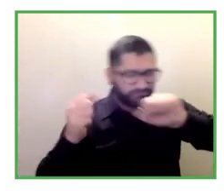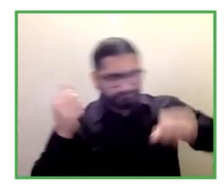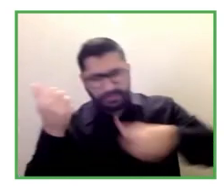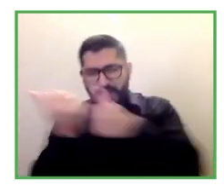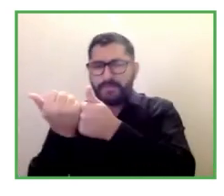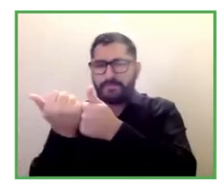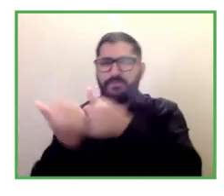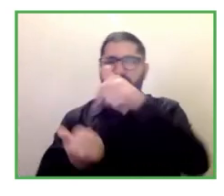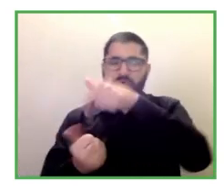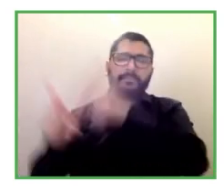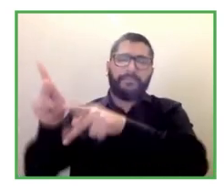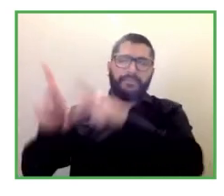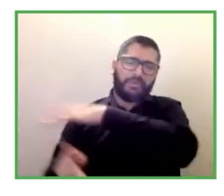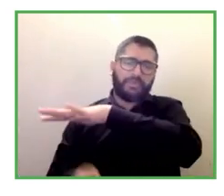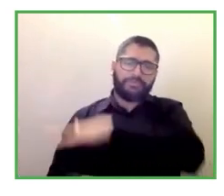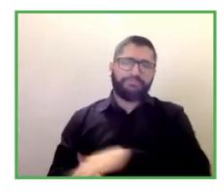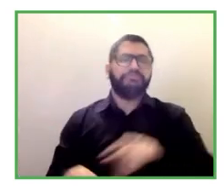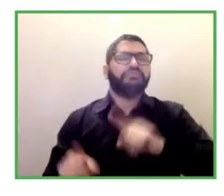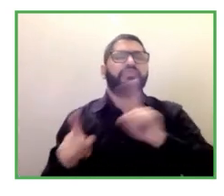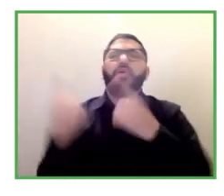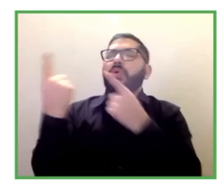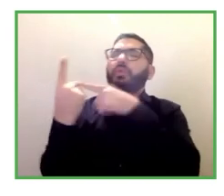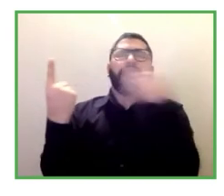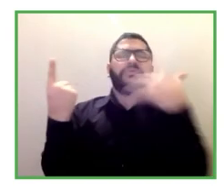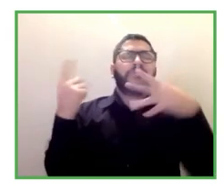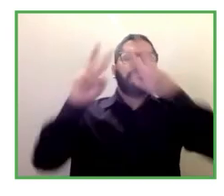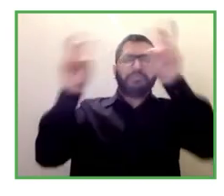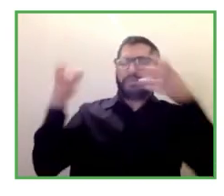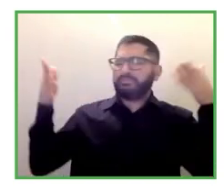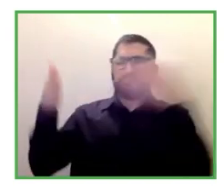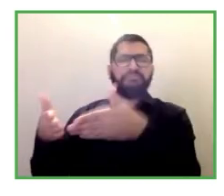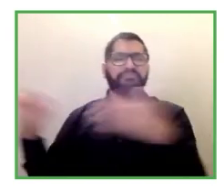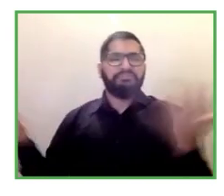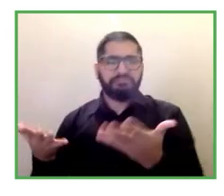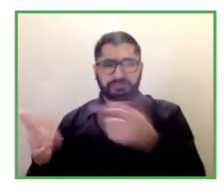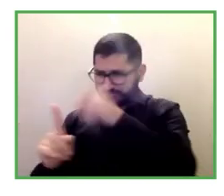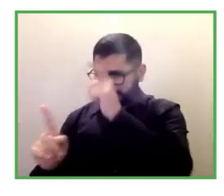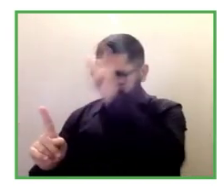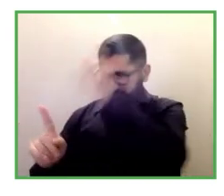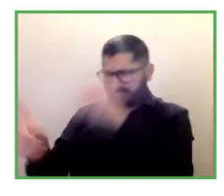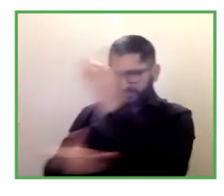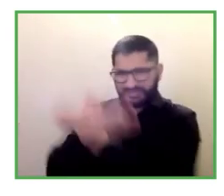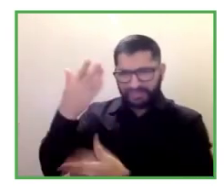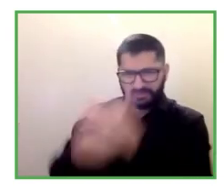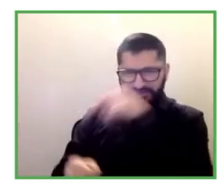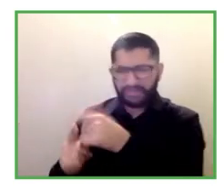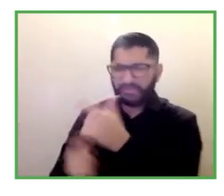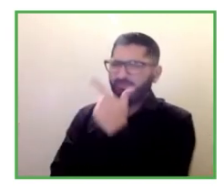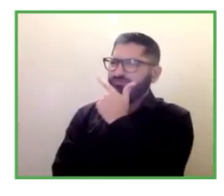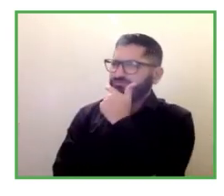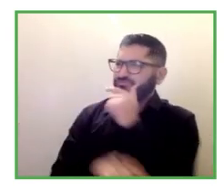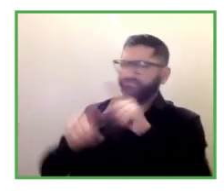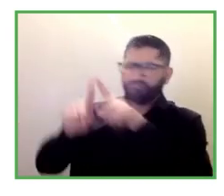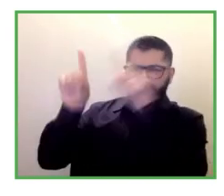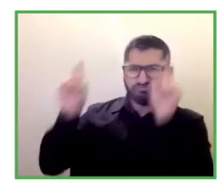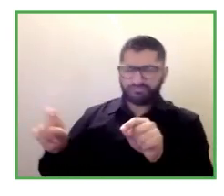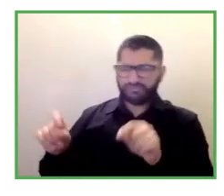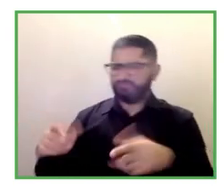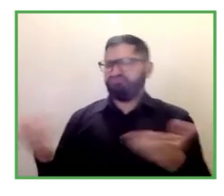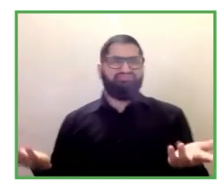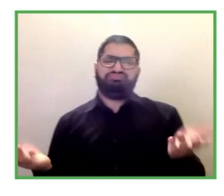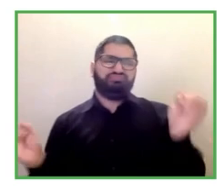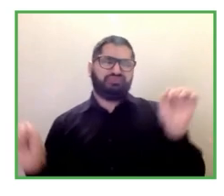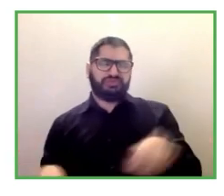necesitar saber si una persona tiene una discapacidad o no. Uno de cada 5 australianos tiene discapacidades, así que, bueno, hay que